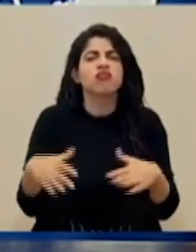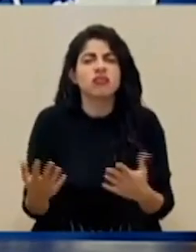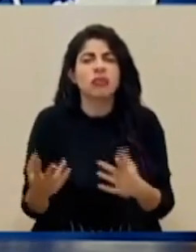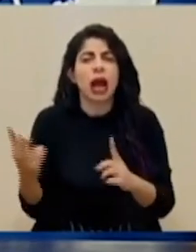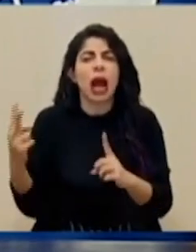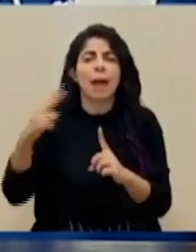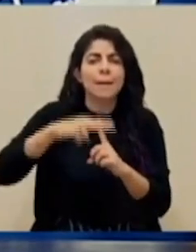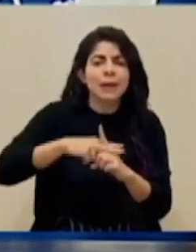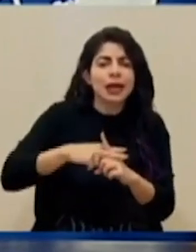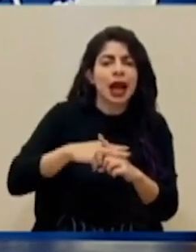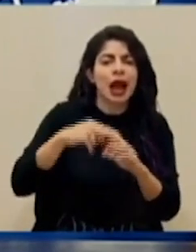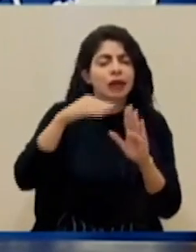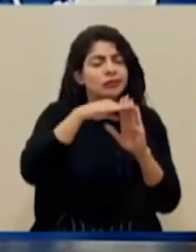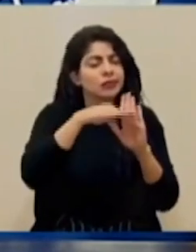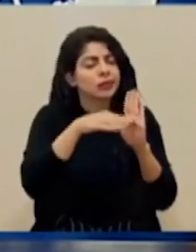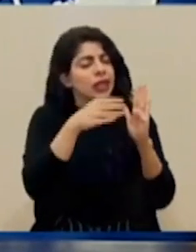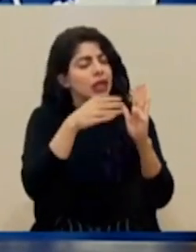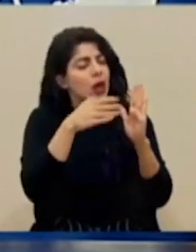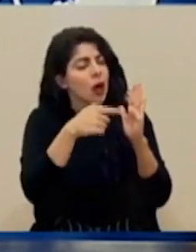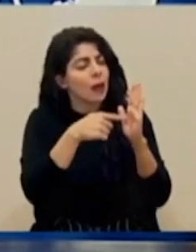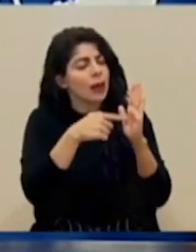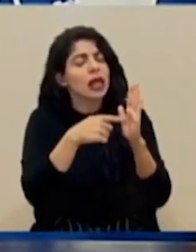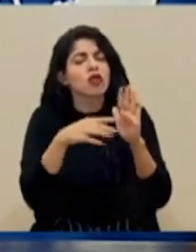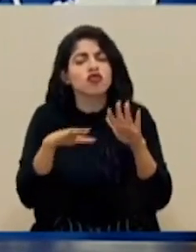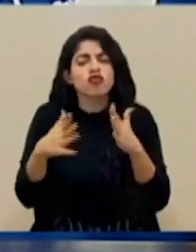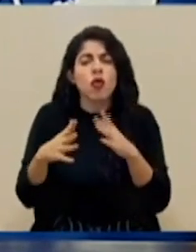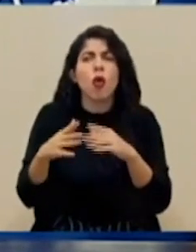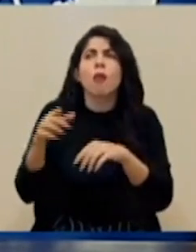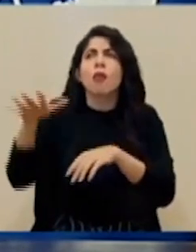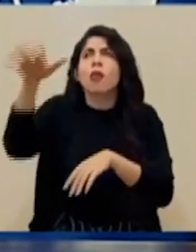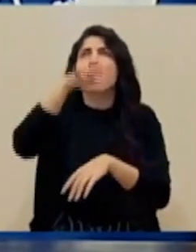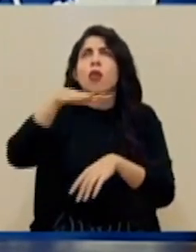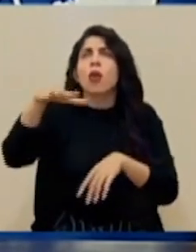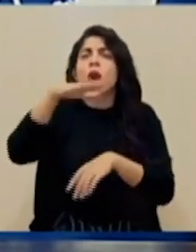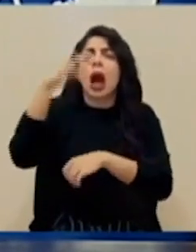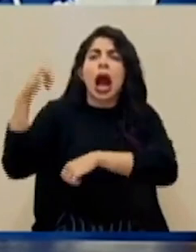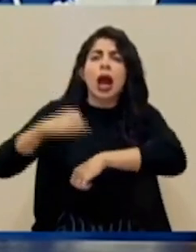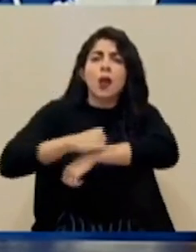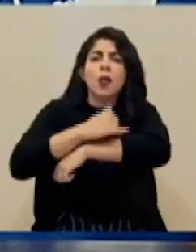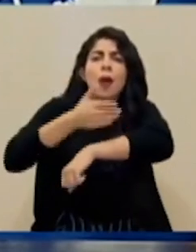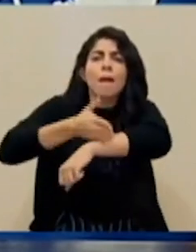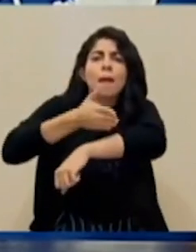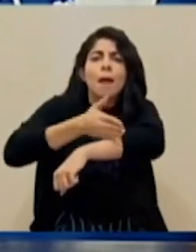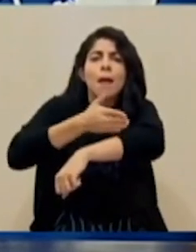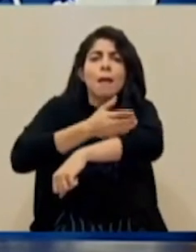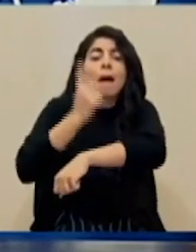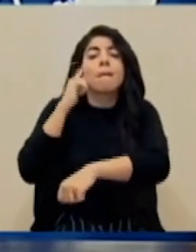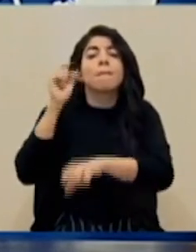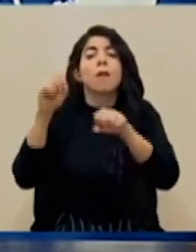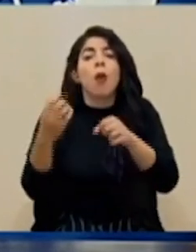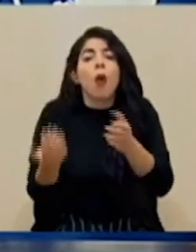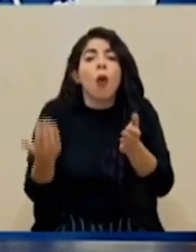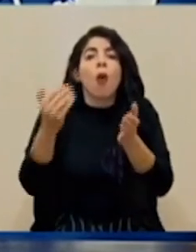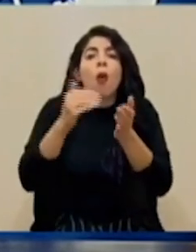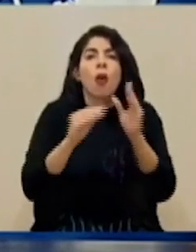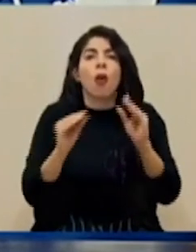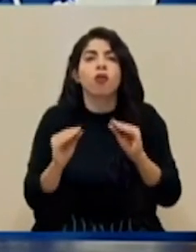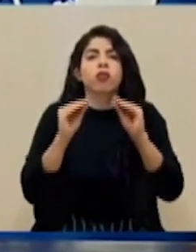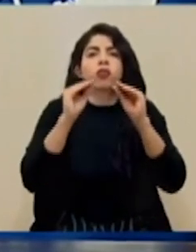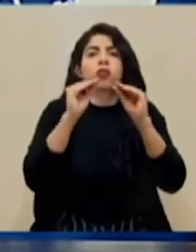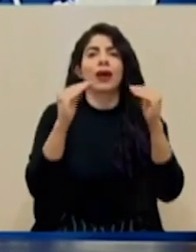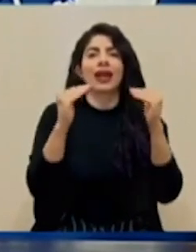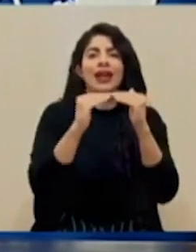de recomendaciones para mejorar las condiciones en el aeropuerto y recuperar el nivel 1 de seguridad